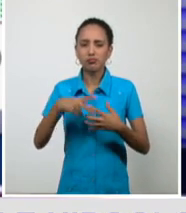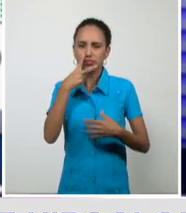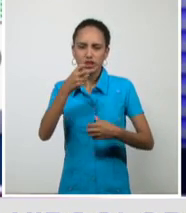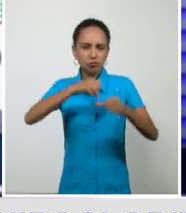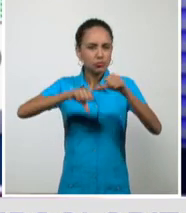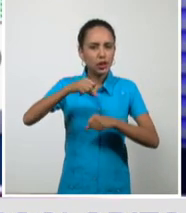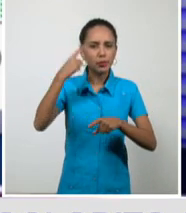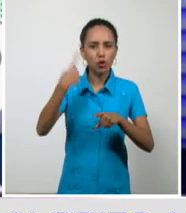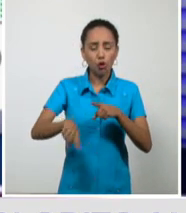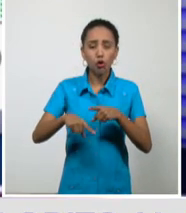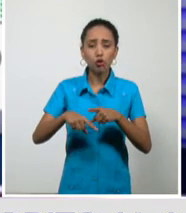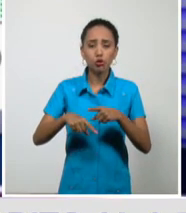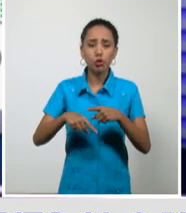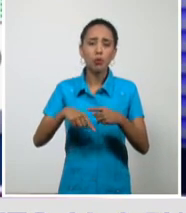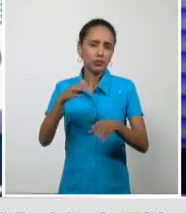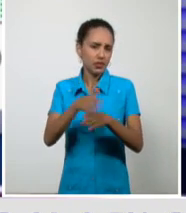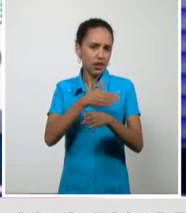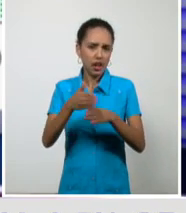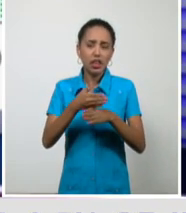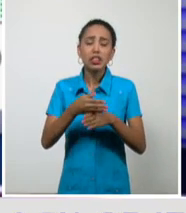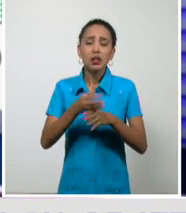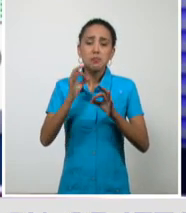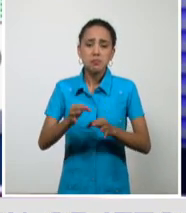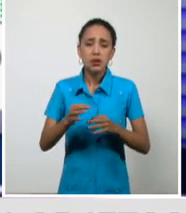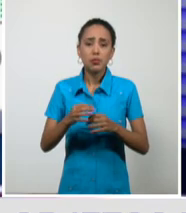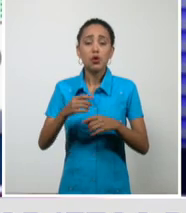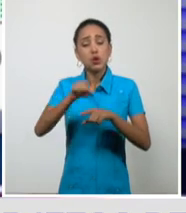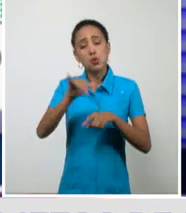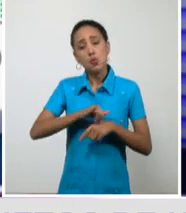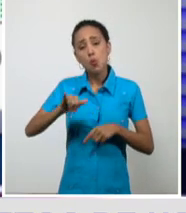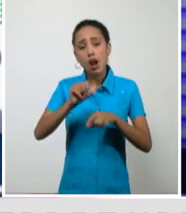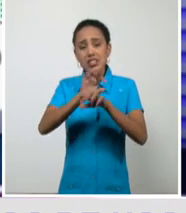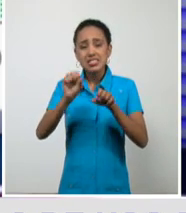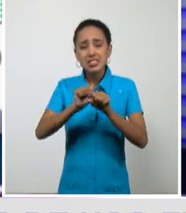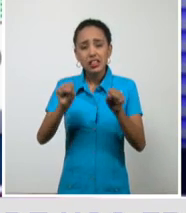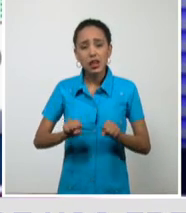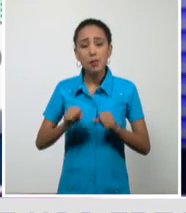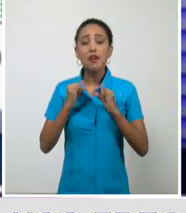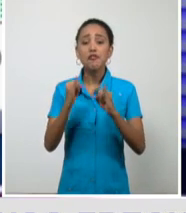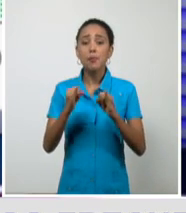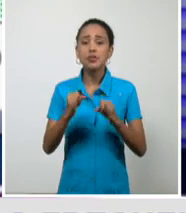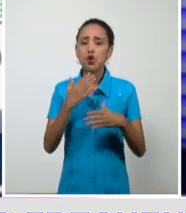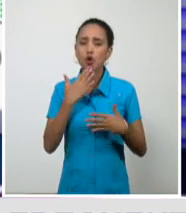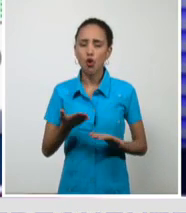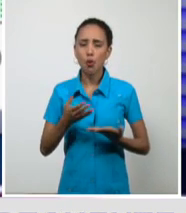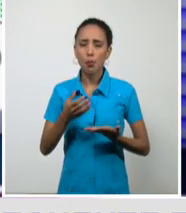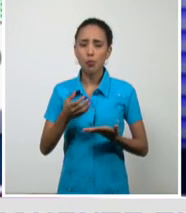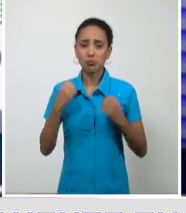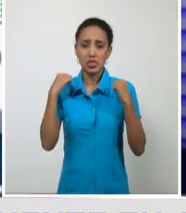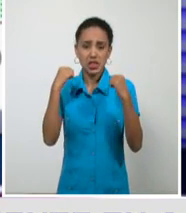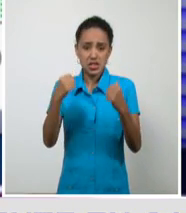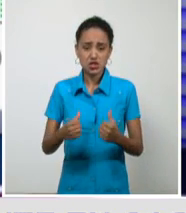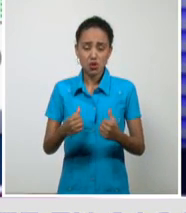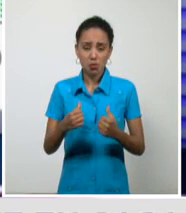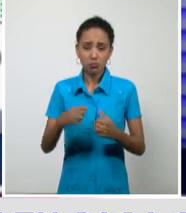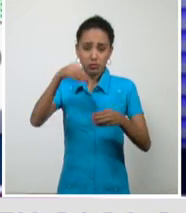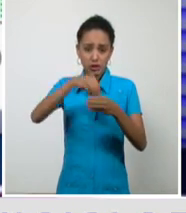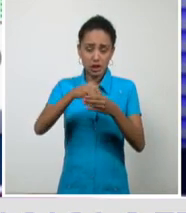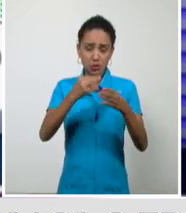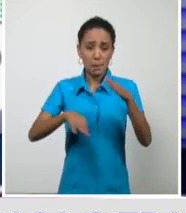biológicos, y también existen sistemas de información a través de nuestro puesto de dirección del ministerio,